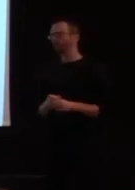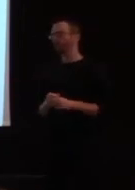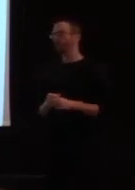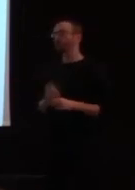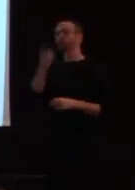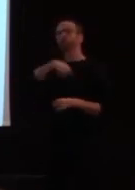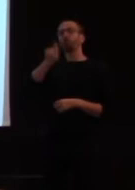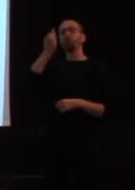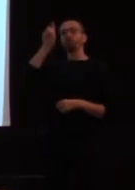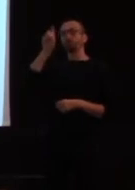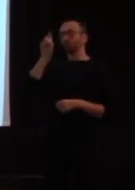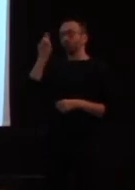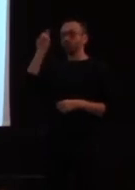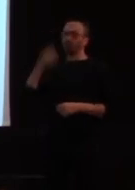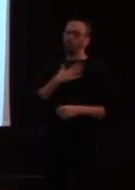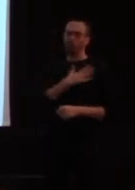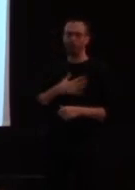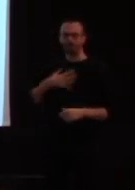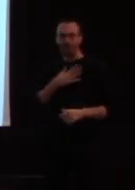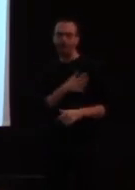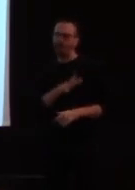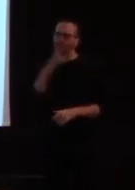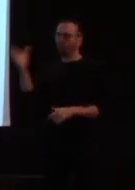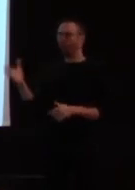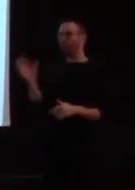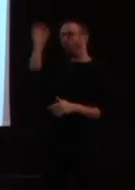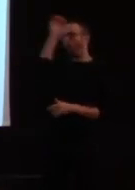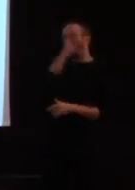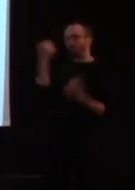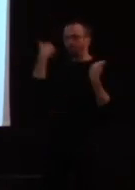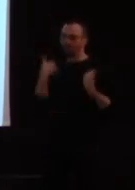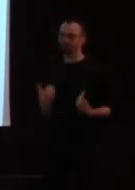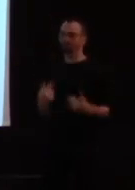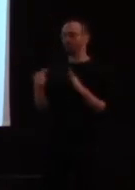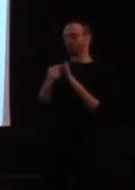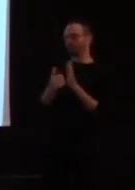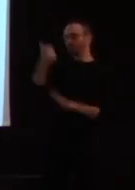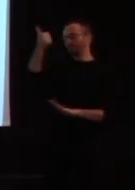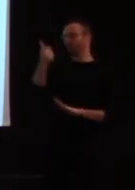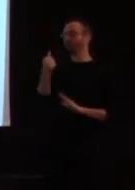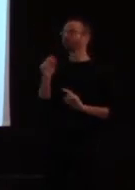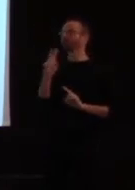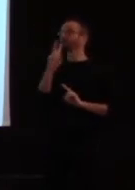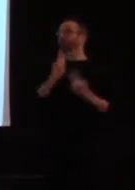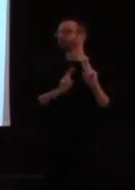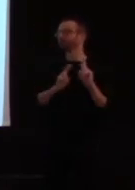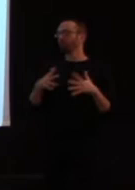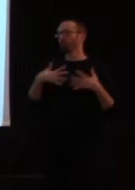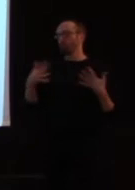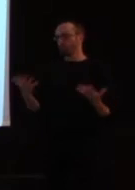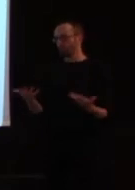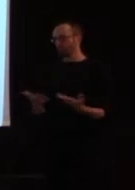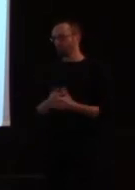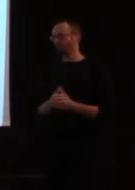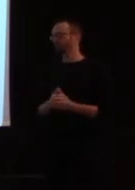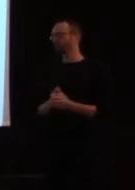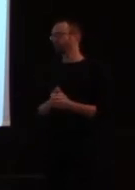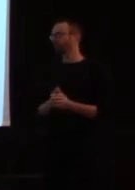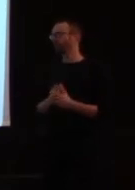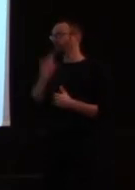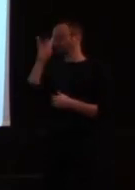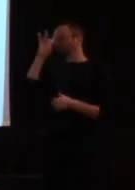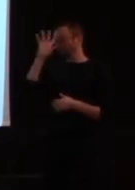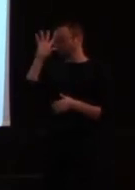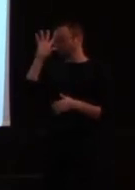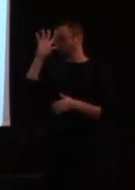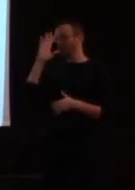dimos, evidentemente, todos encantados de intervenir. Y primera cuestión que nos sorprendió, atención con eso. No siempre en los